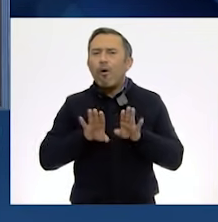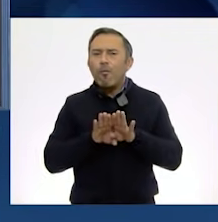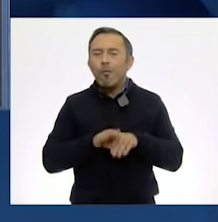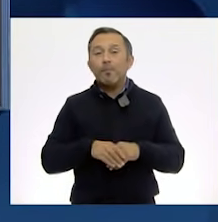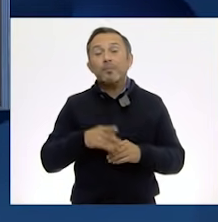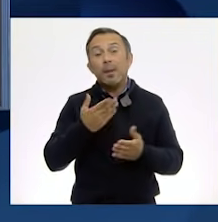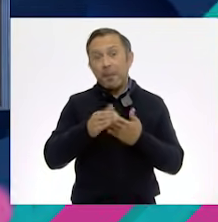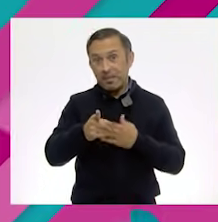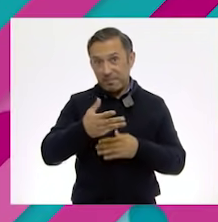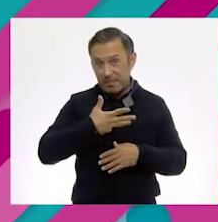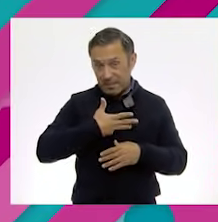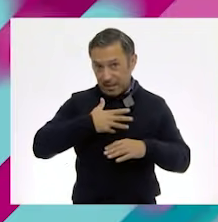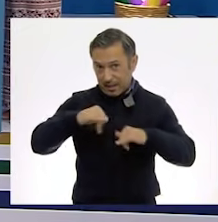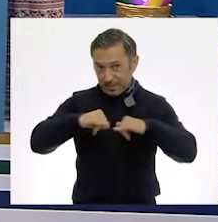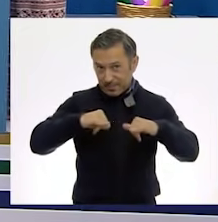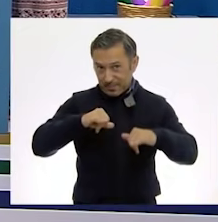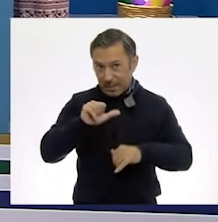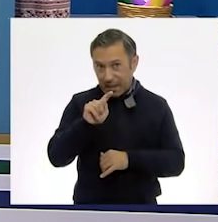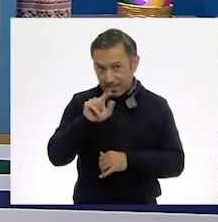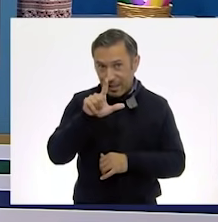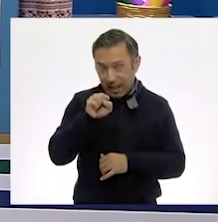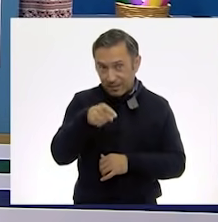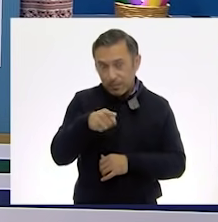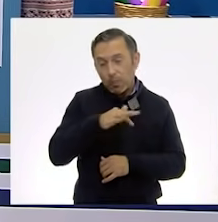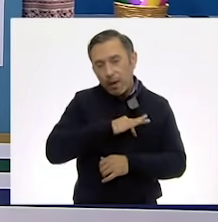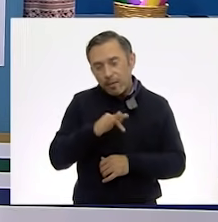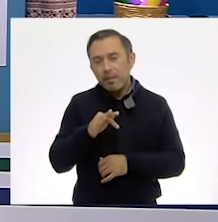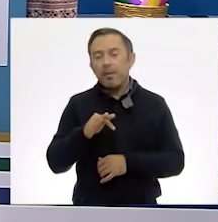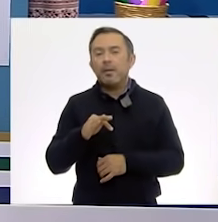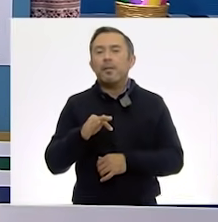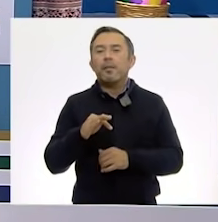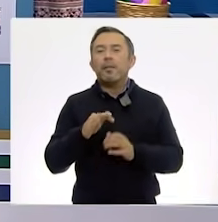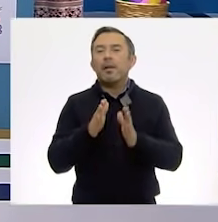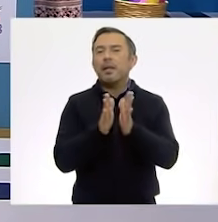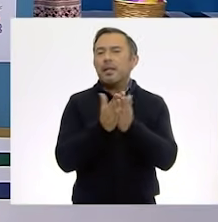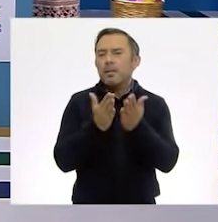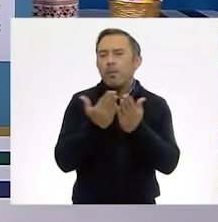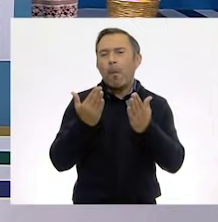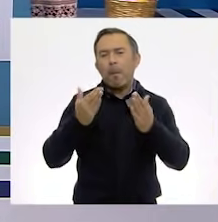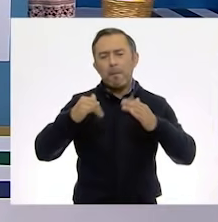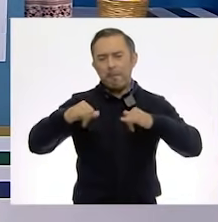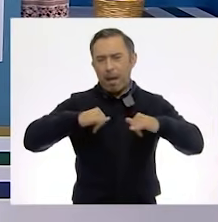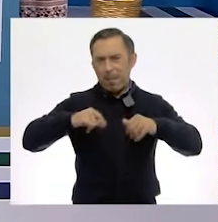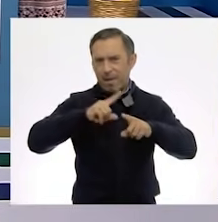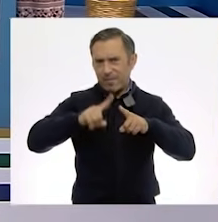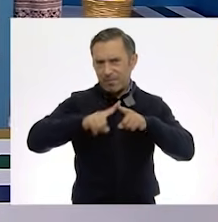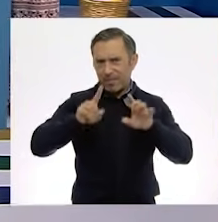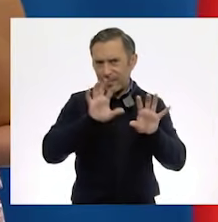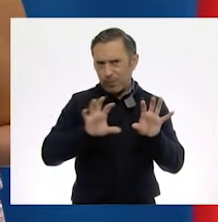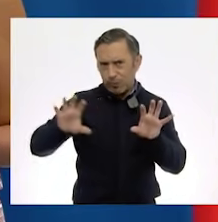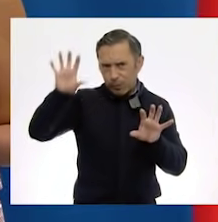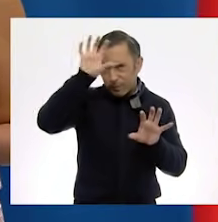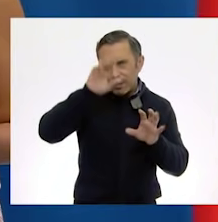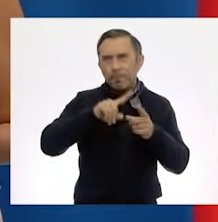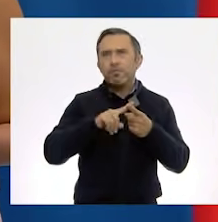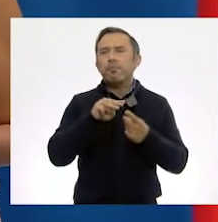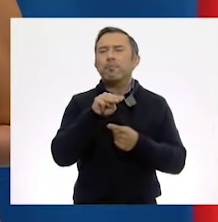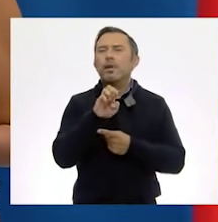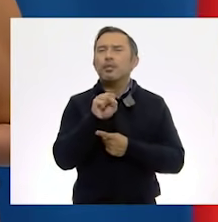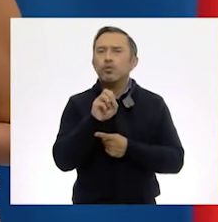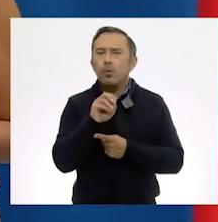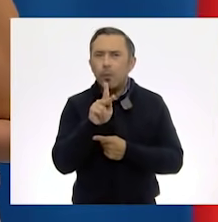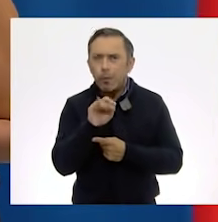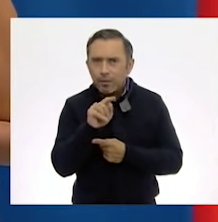en su casa, investiguen en los diversos mapas de las regiones que hemos estado hablando, como Mesopotamia, la